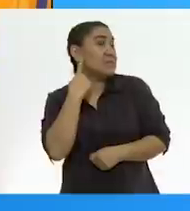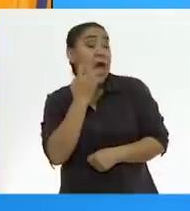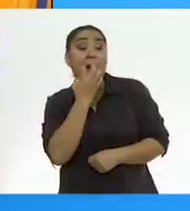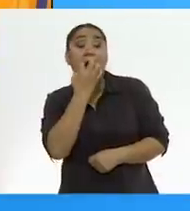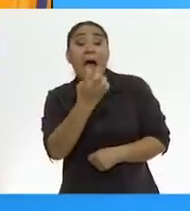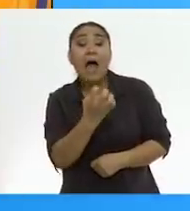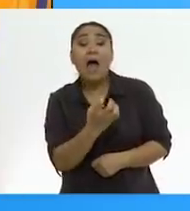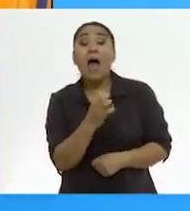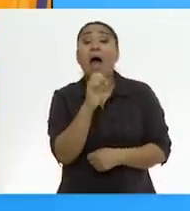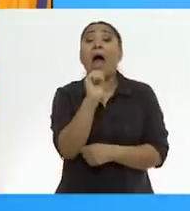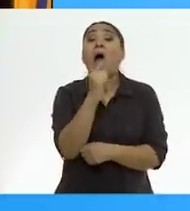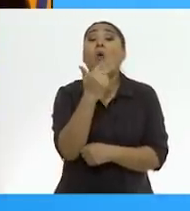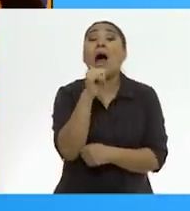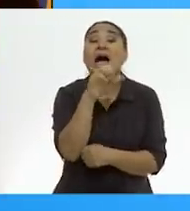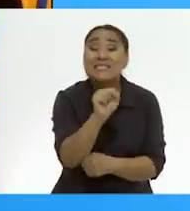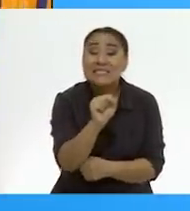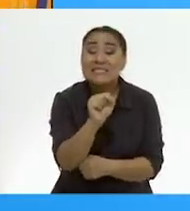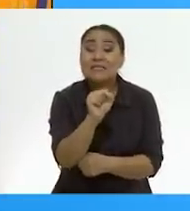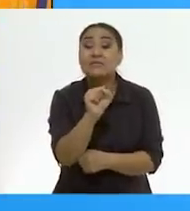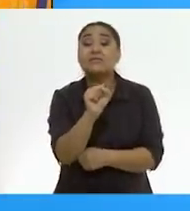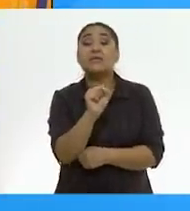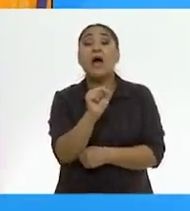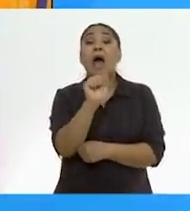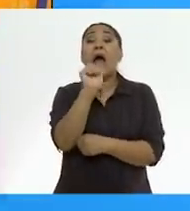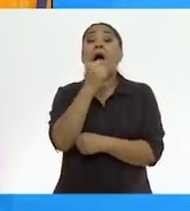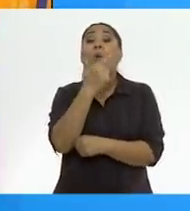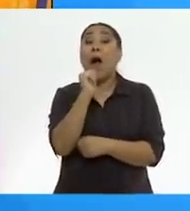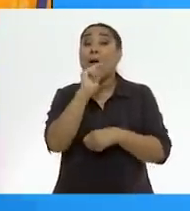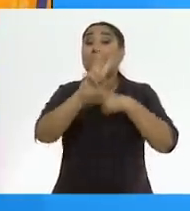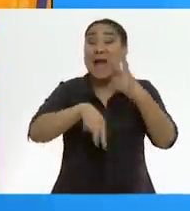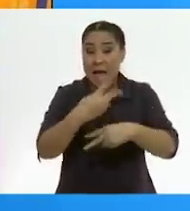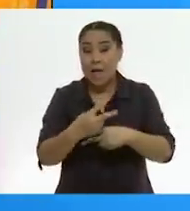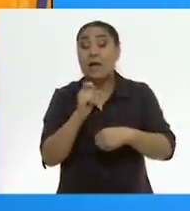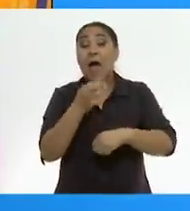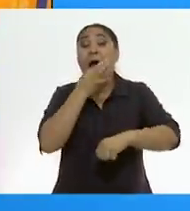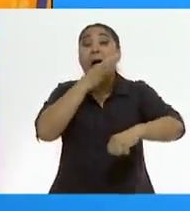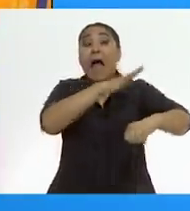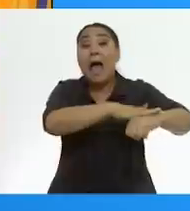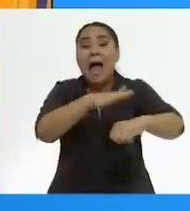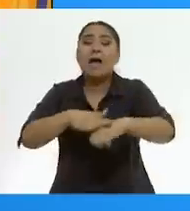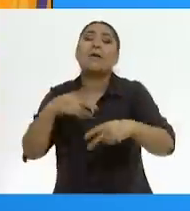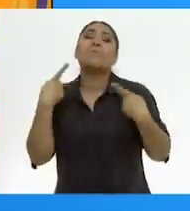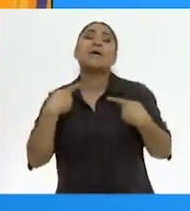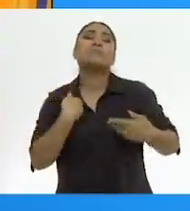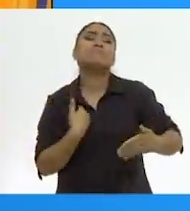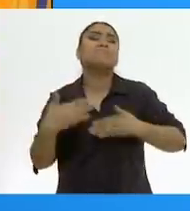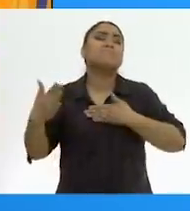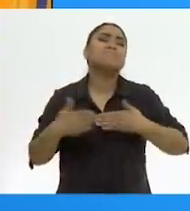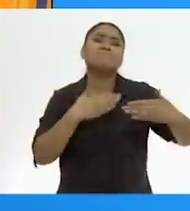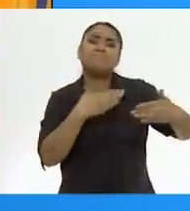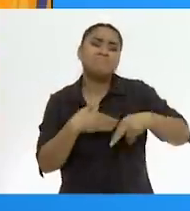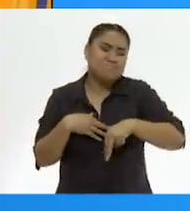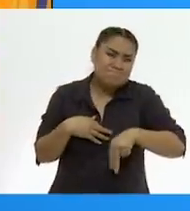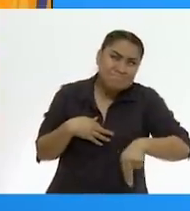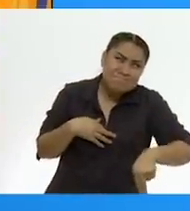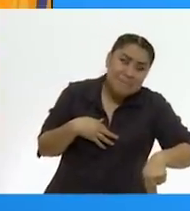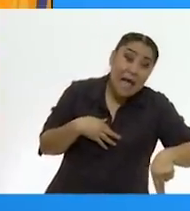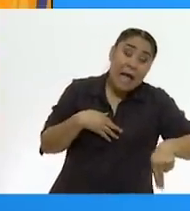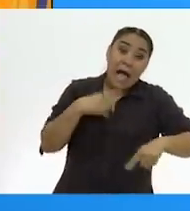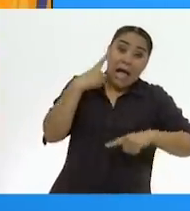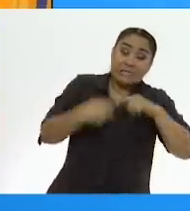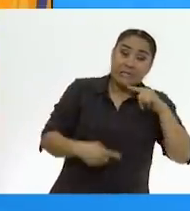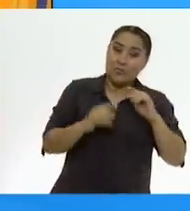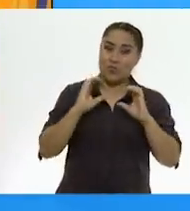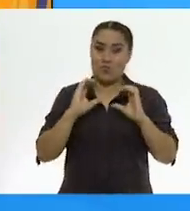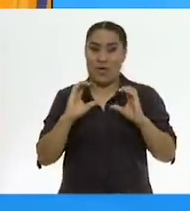de ¡aguas! O ¡agua va! Para avisarles a los que iban pasando por allá abajo, para